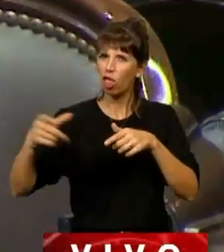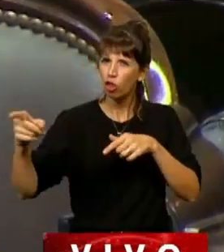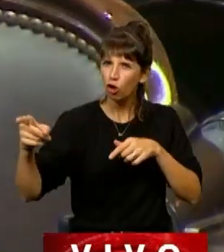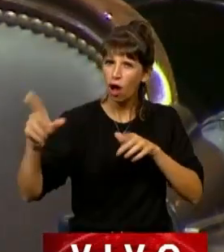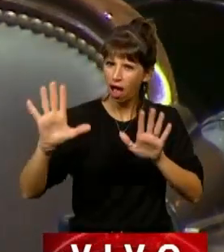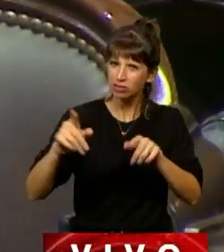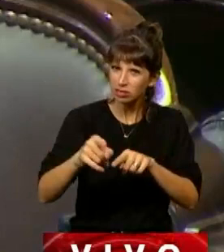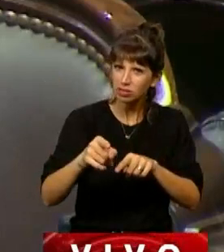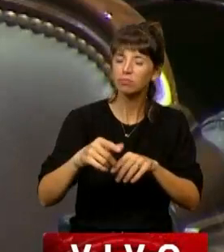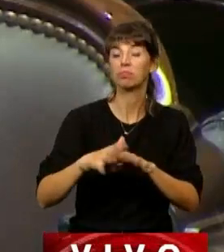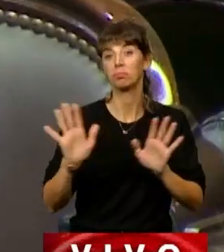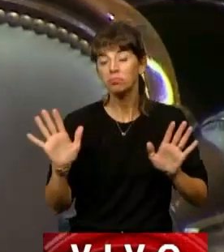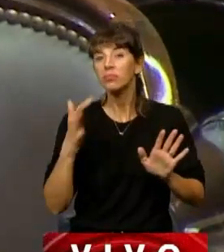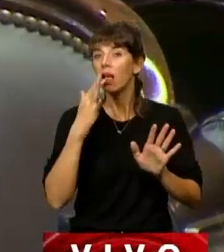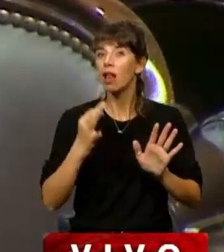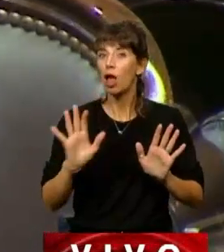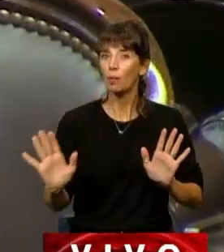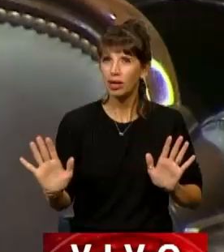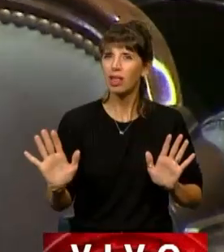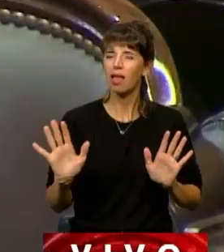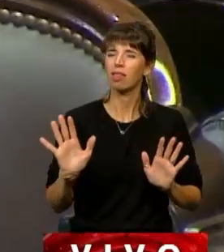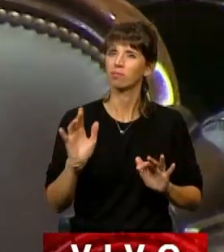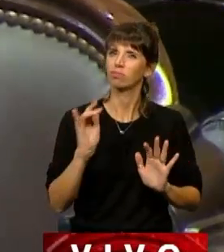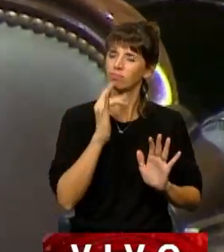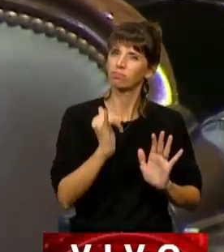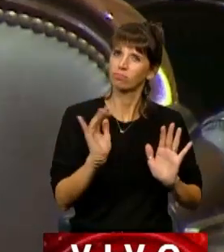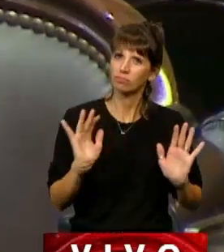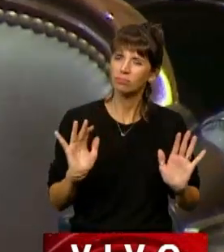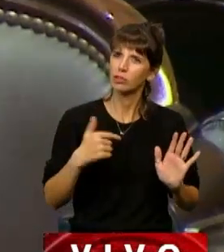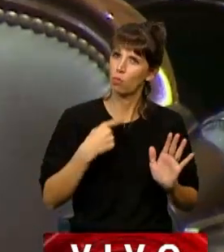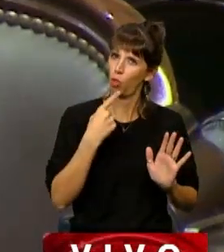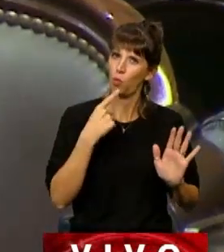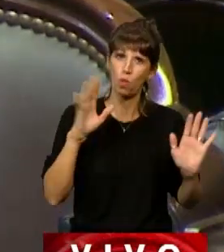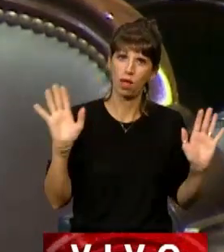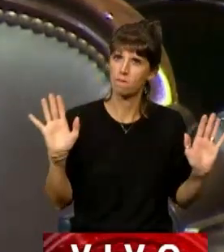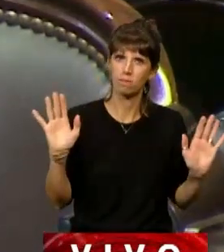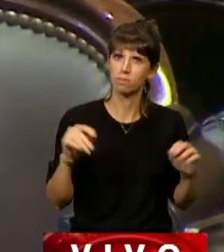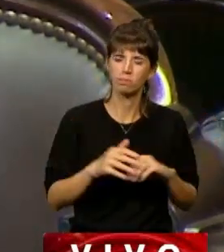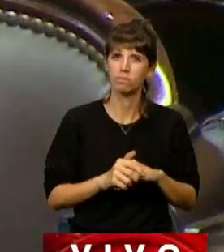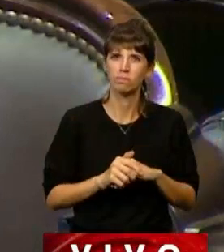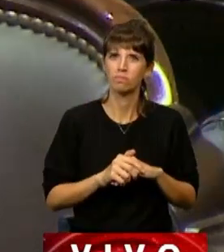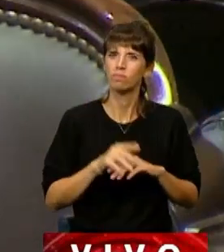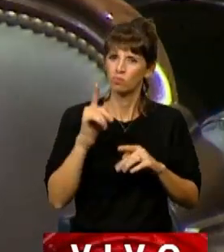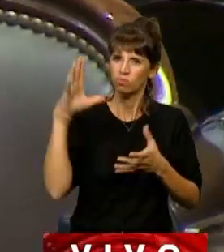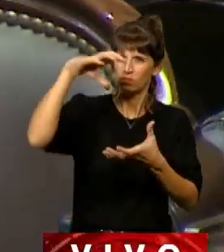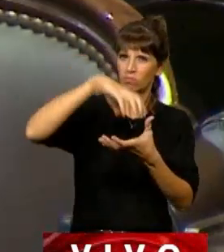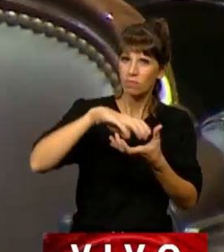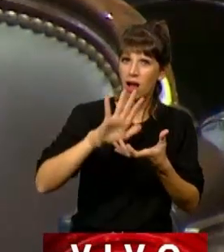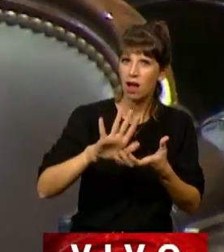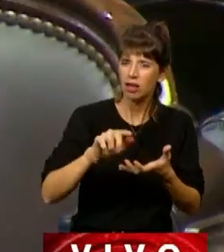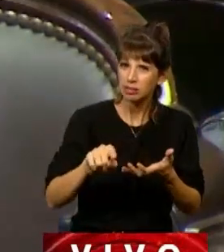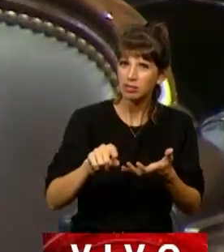que quiero decirle sinceramente, señor presidente, que lo dudo. Dudo muchísimo que un órgano con